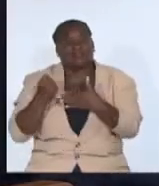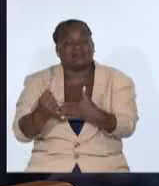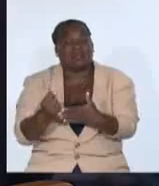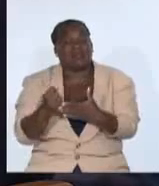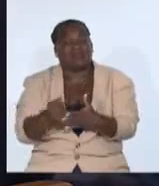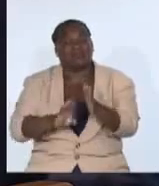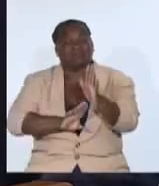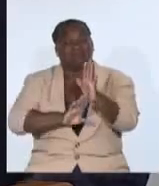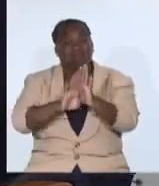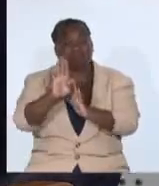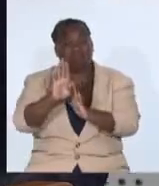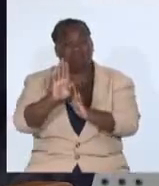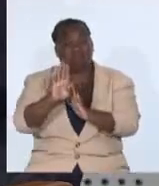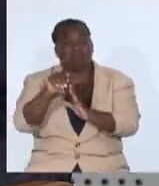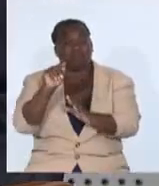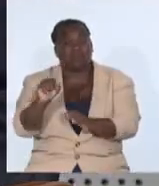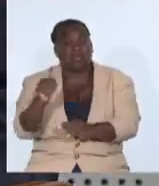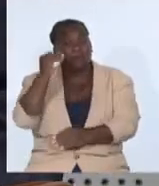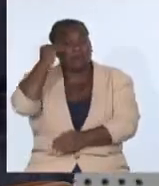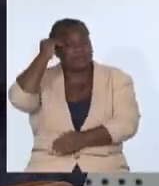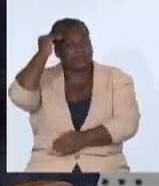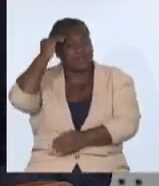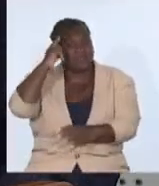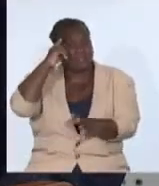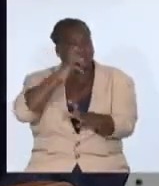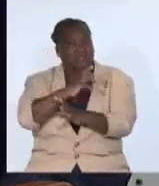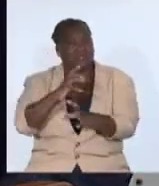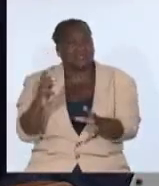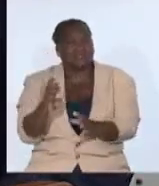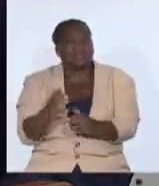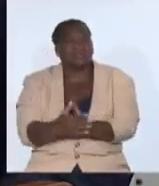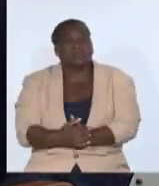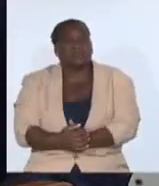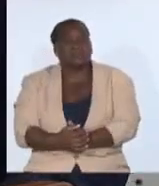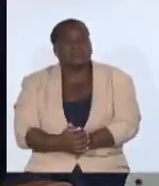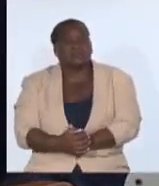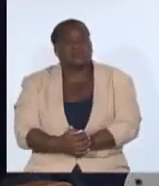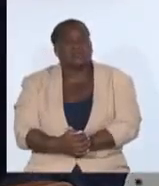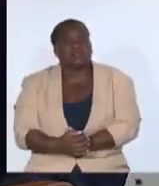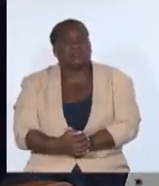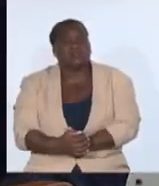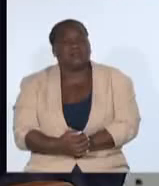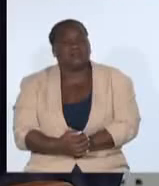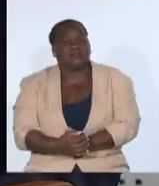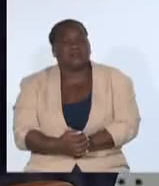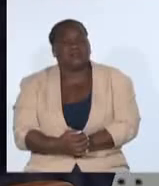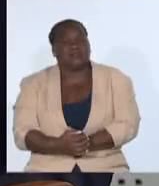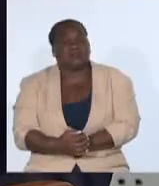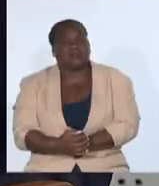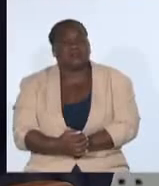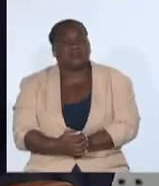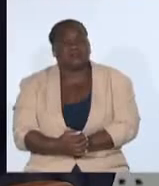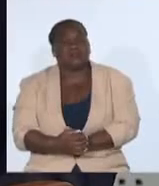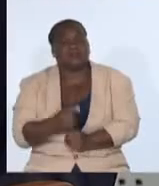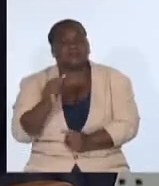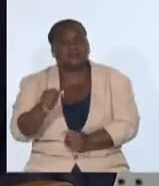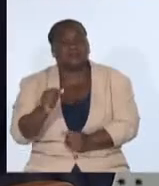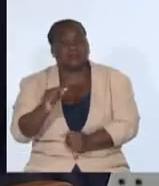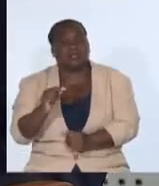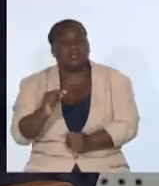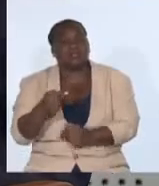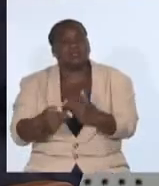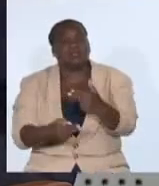se ha dedicado a capacidades de ciencia tecnología e Innovación estimaciones realizadas